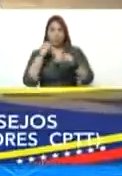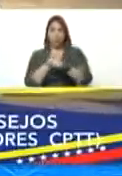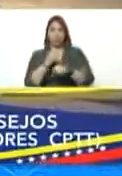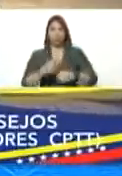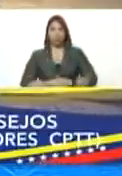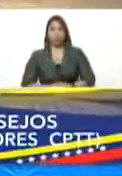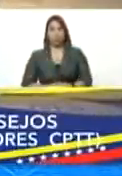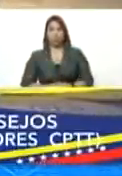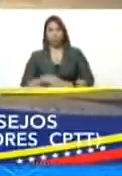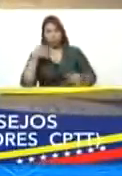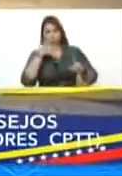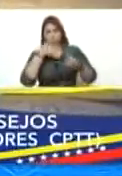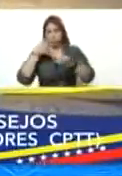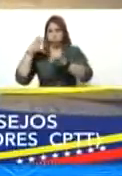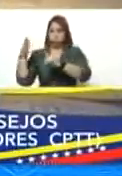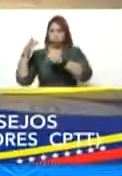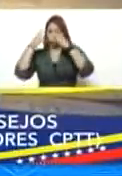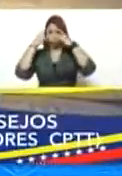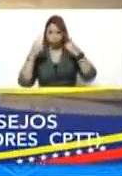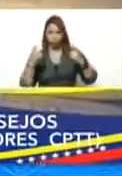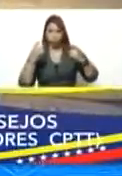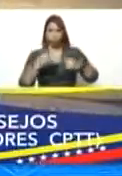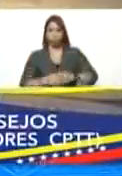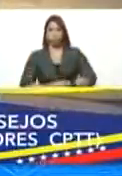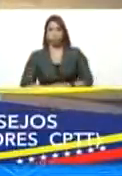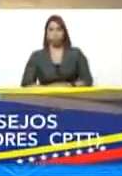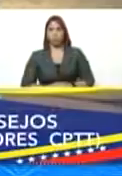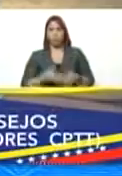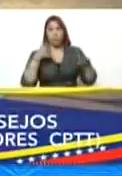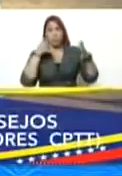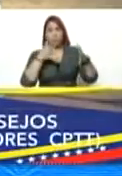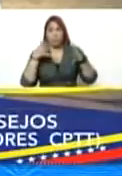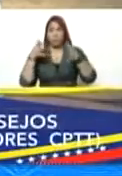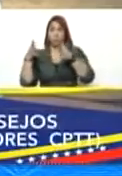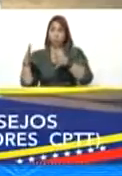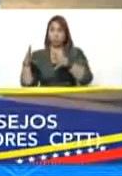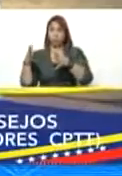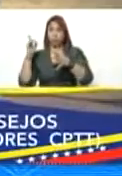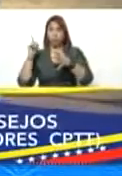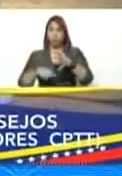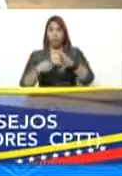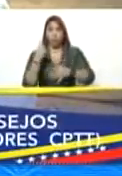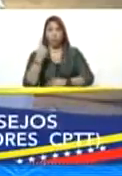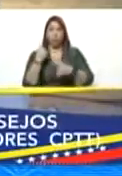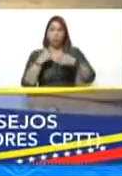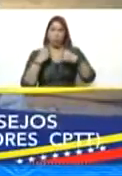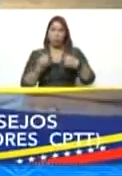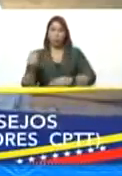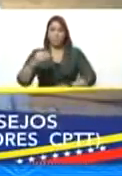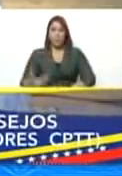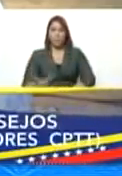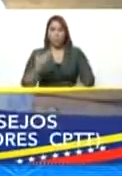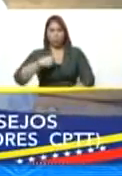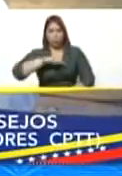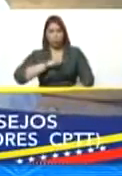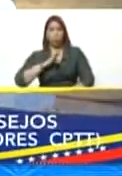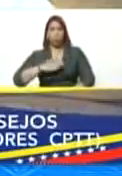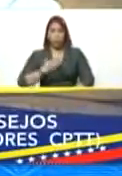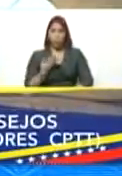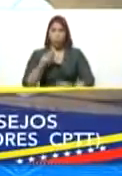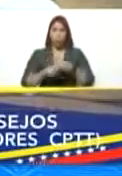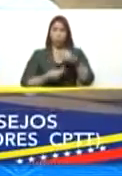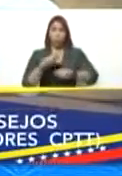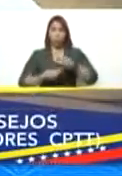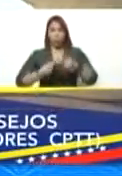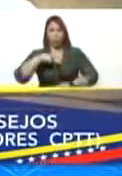la formación profesional, formar, formar. Una de las cosas más importantes que nosotros podemos hacer